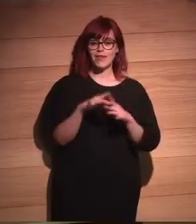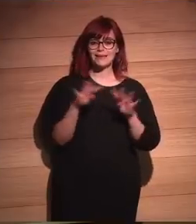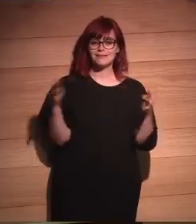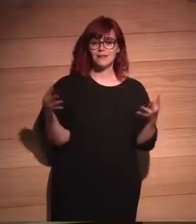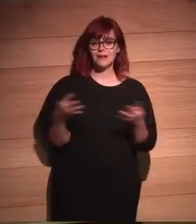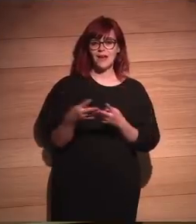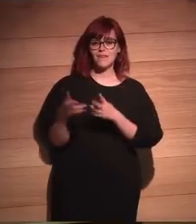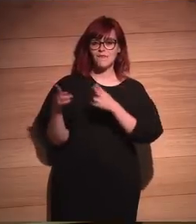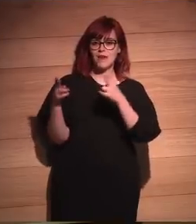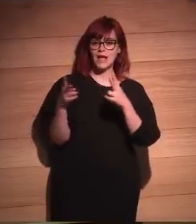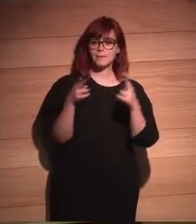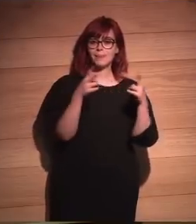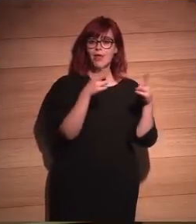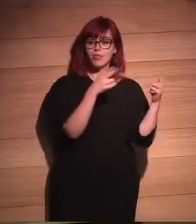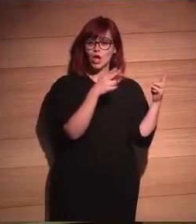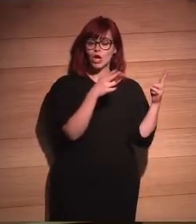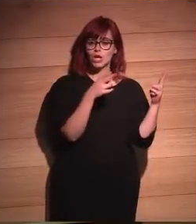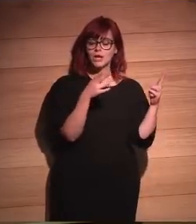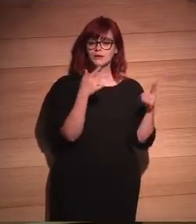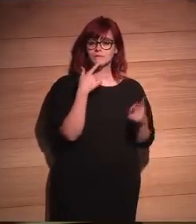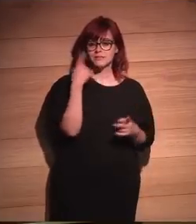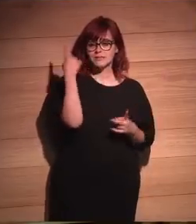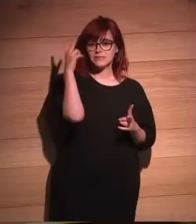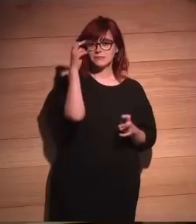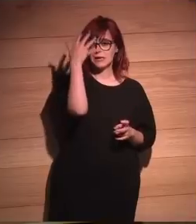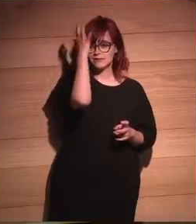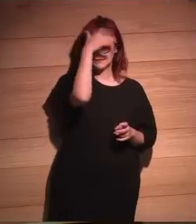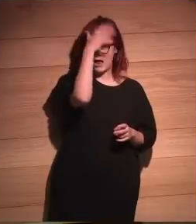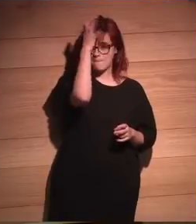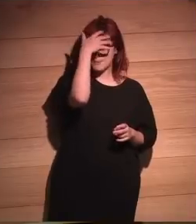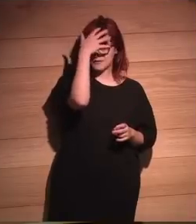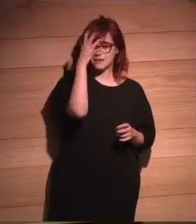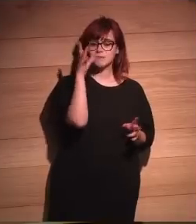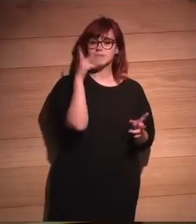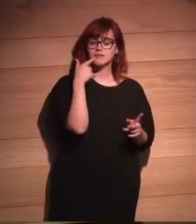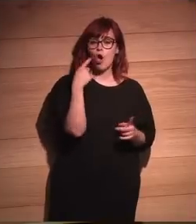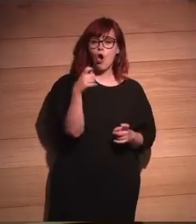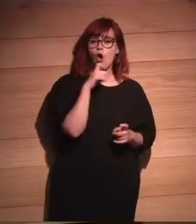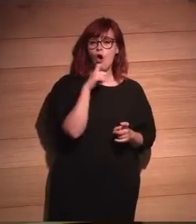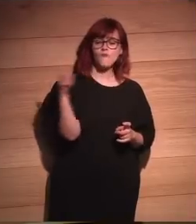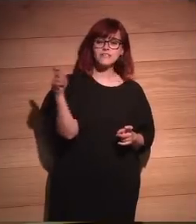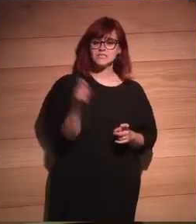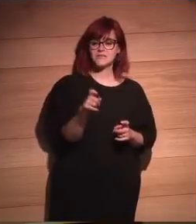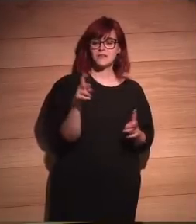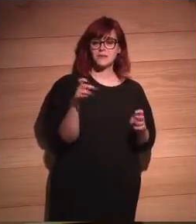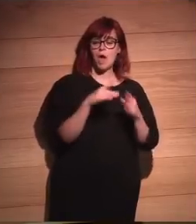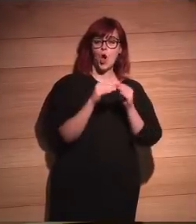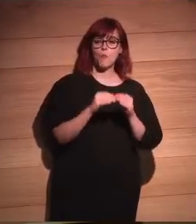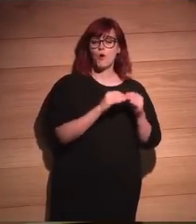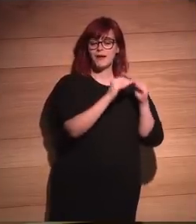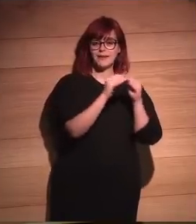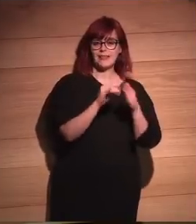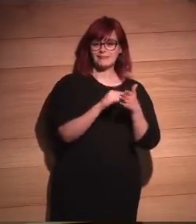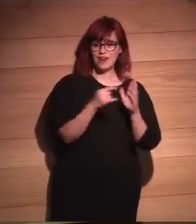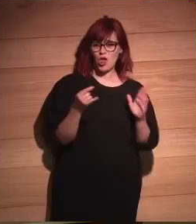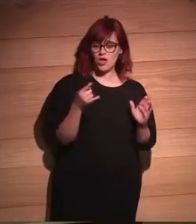Internet. ¿No crees que el paso dado por Trump es quizás la mayor ofensiva contra esa homogeneidad tecnológica en la